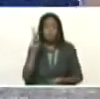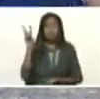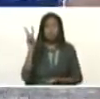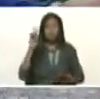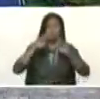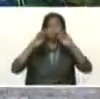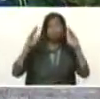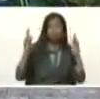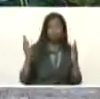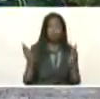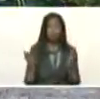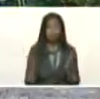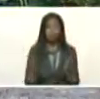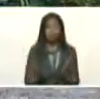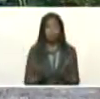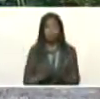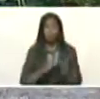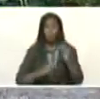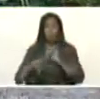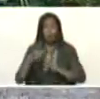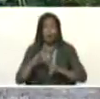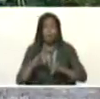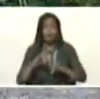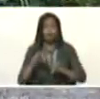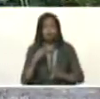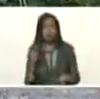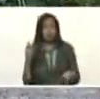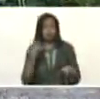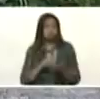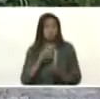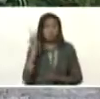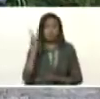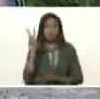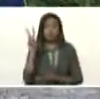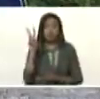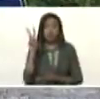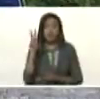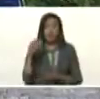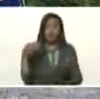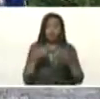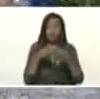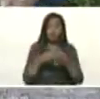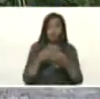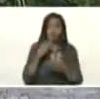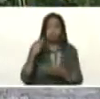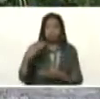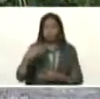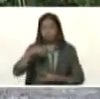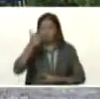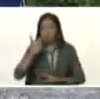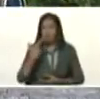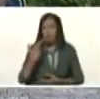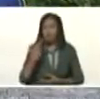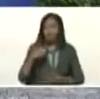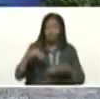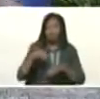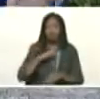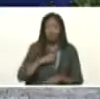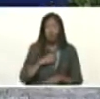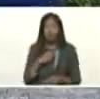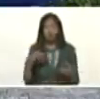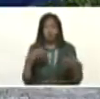el mundo. ¿Venezuela dónde estaba yo en ese momento de la reunión del asco? Reunido,